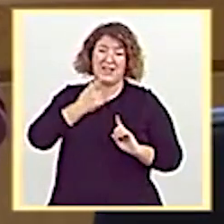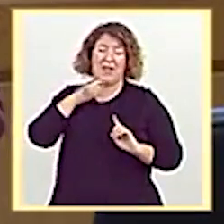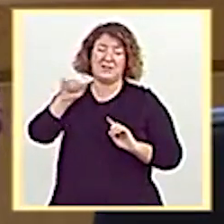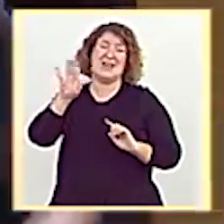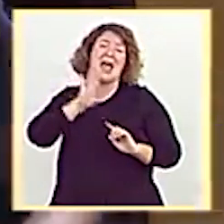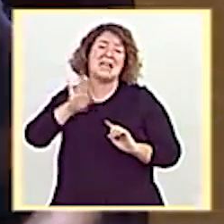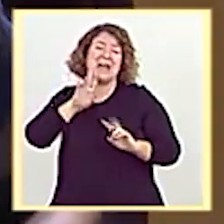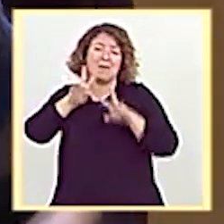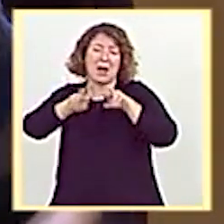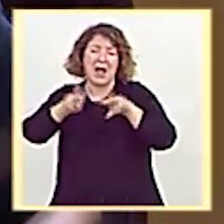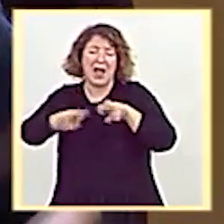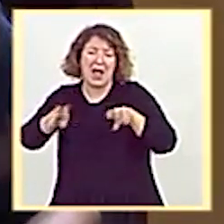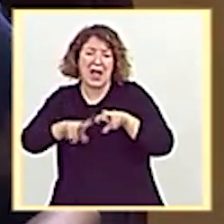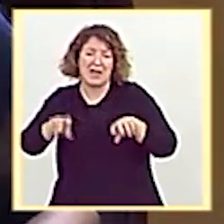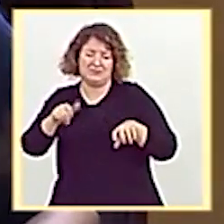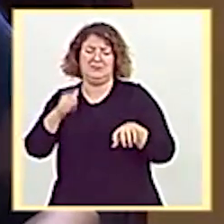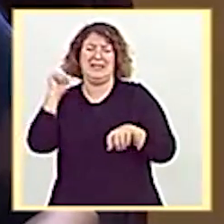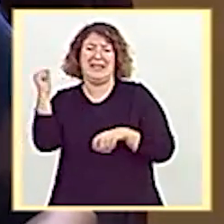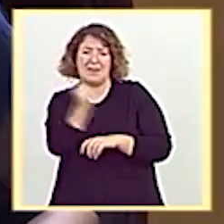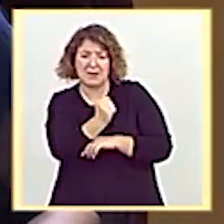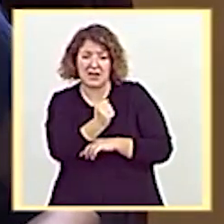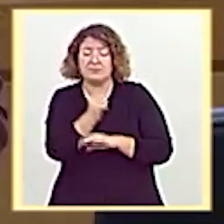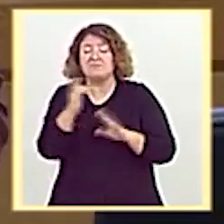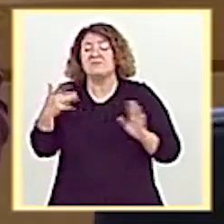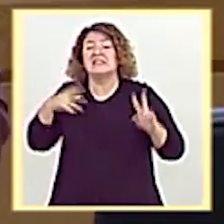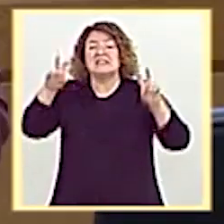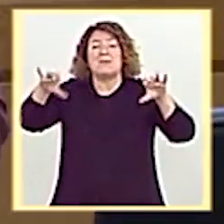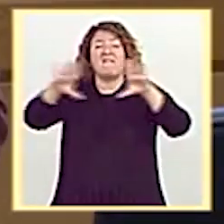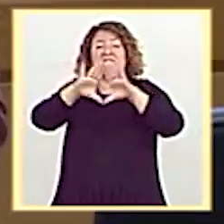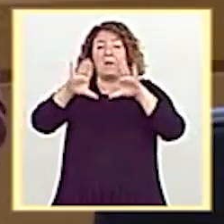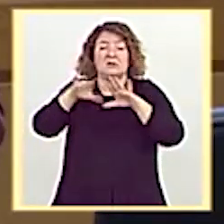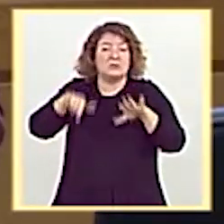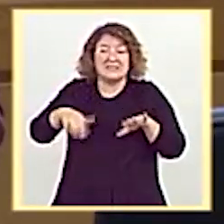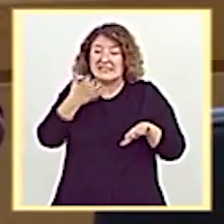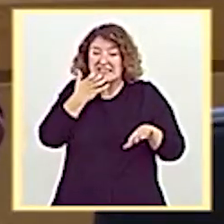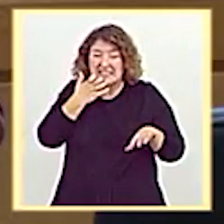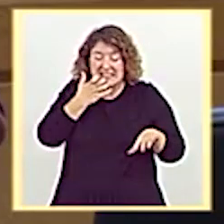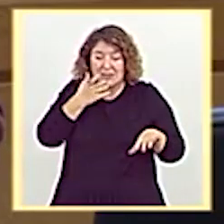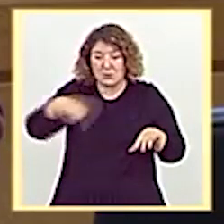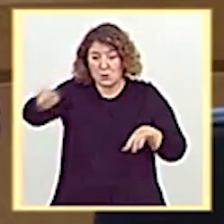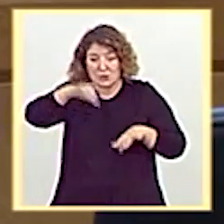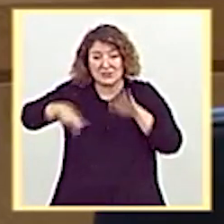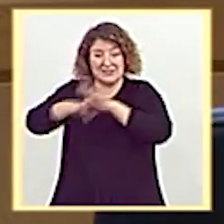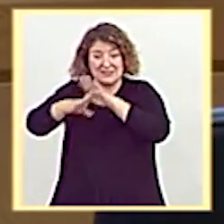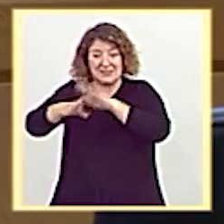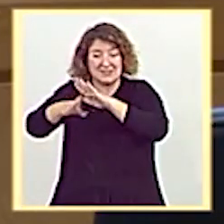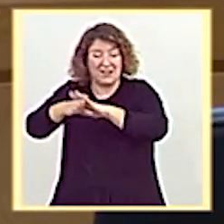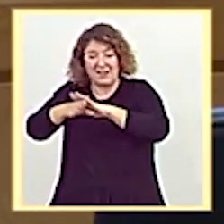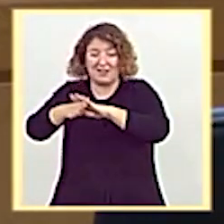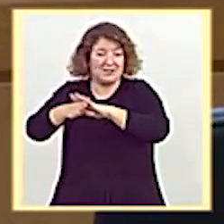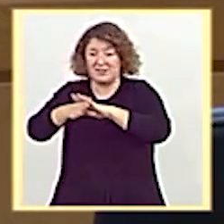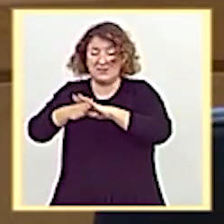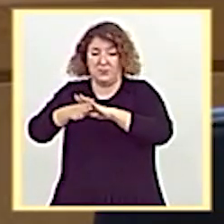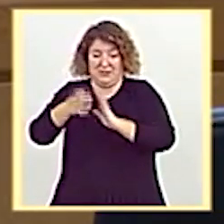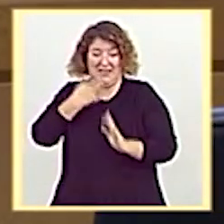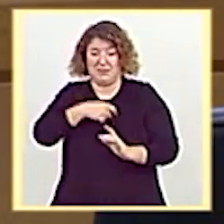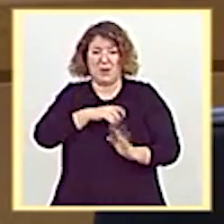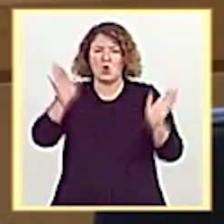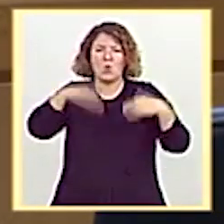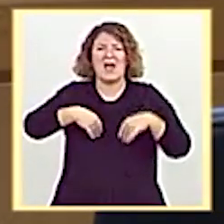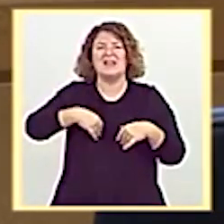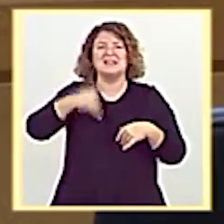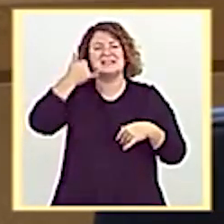respecto al feminismo, pues si fuese por ustedes, las mujeres de este país no hubiesen podido contar con un servicio como el 016